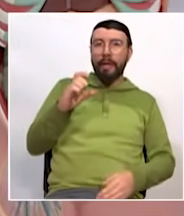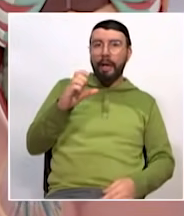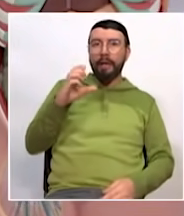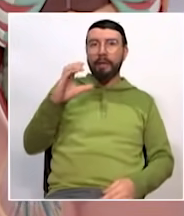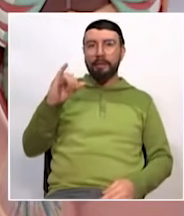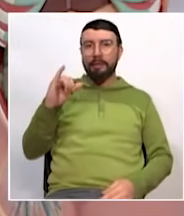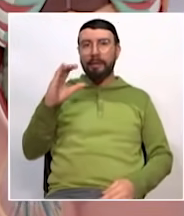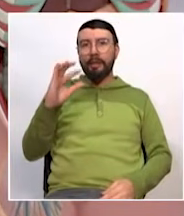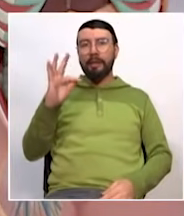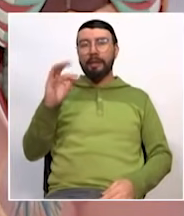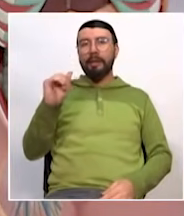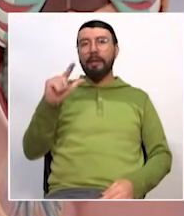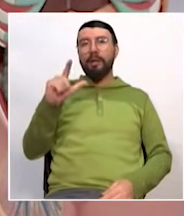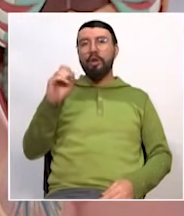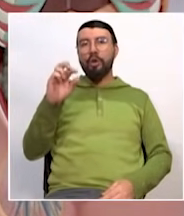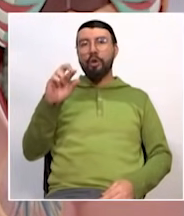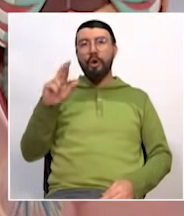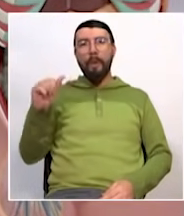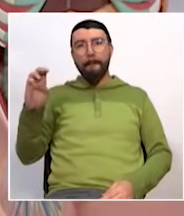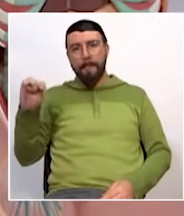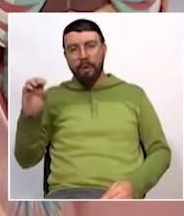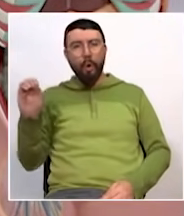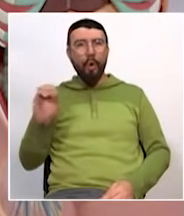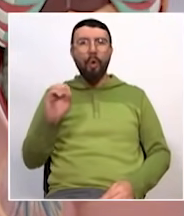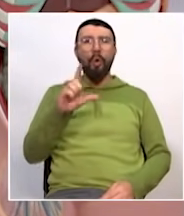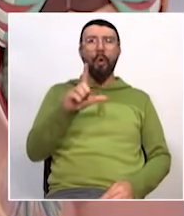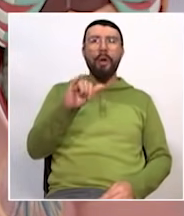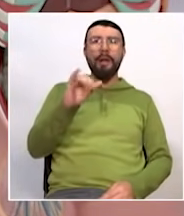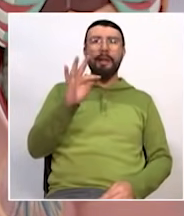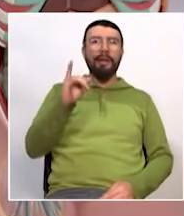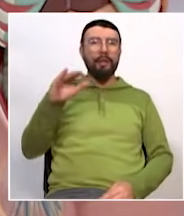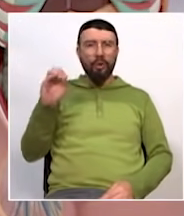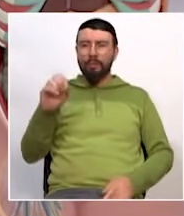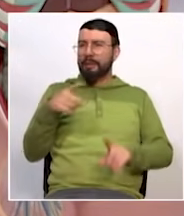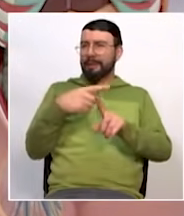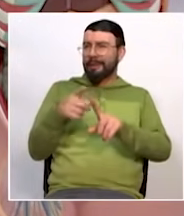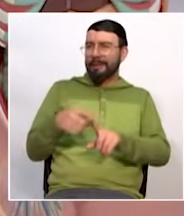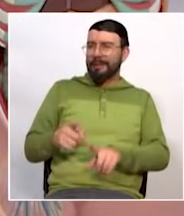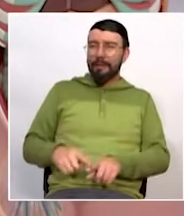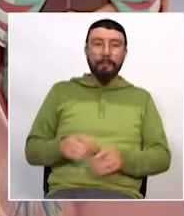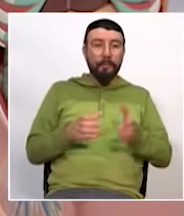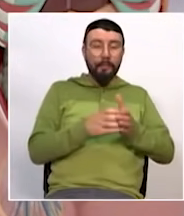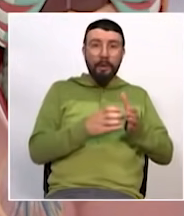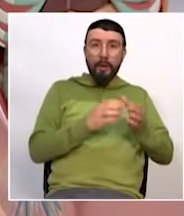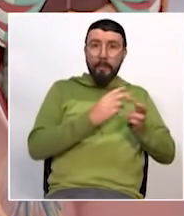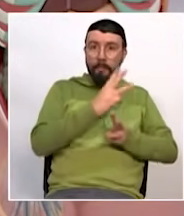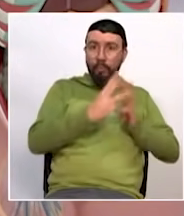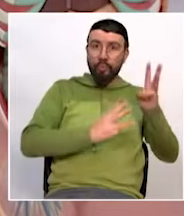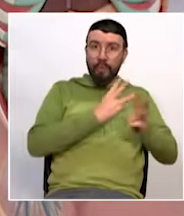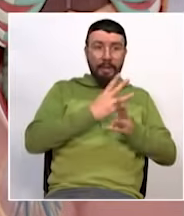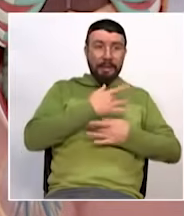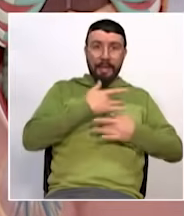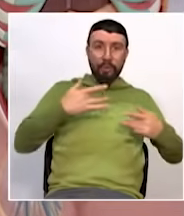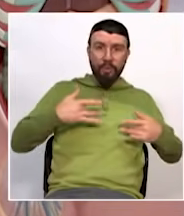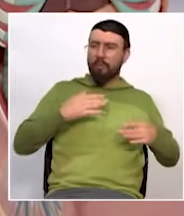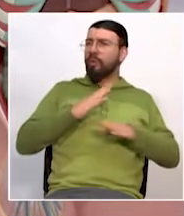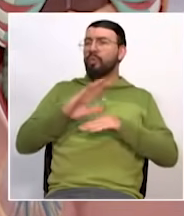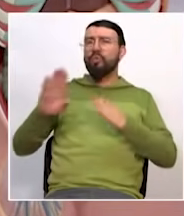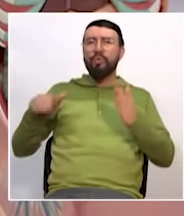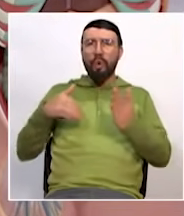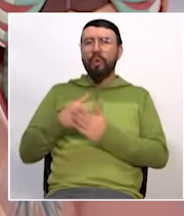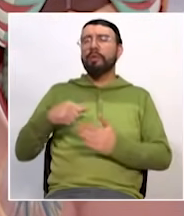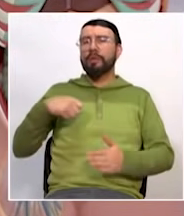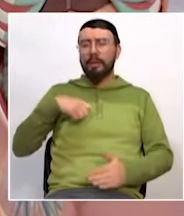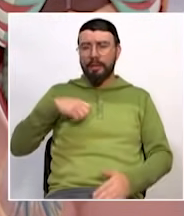litio si según la organización mundial de la salud absolutamente todos tienen efectos secundarios